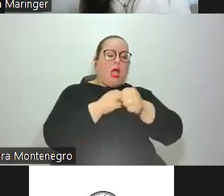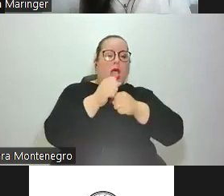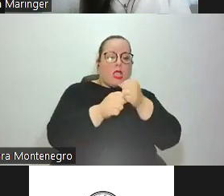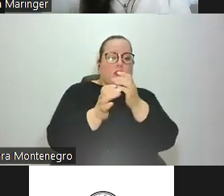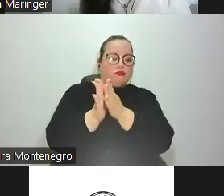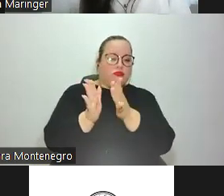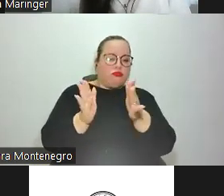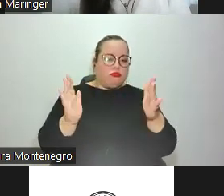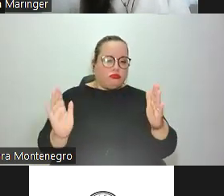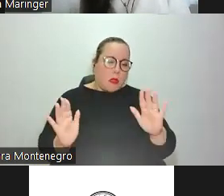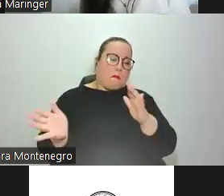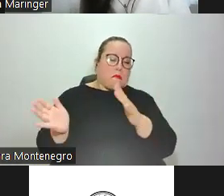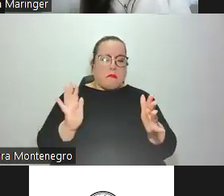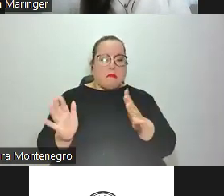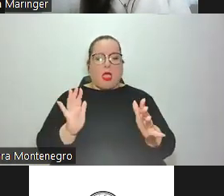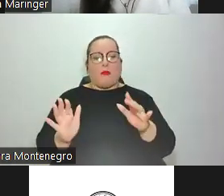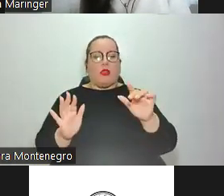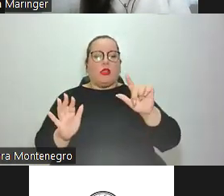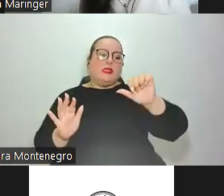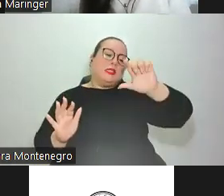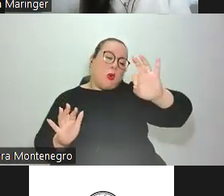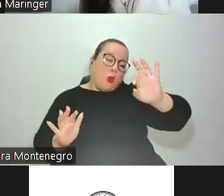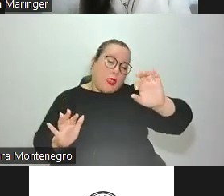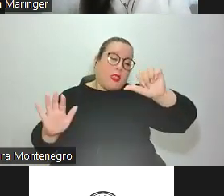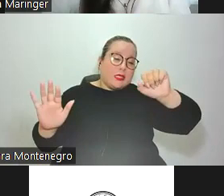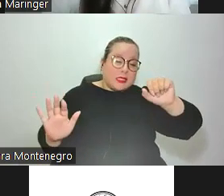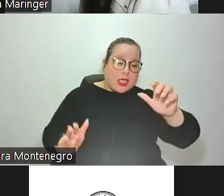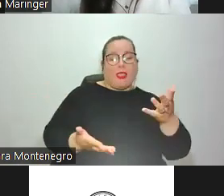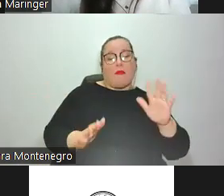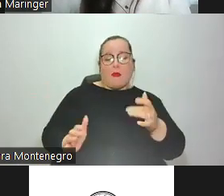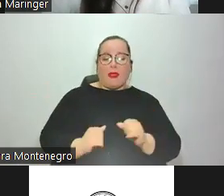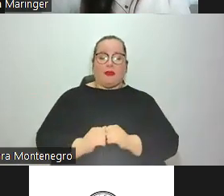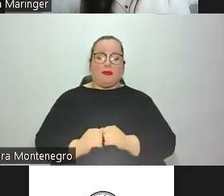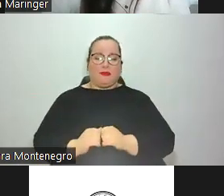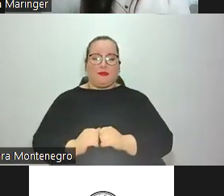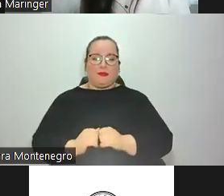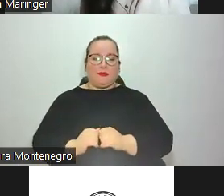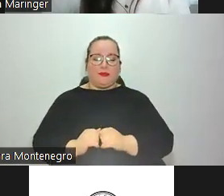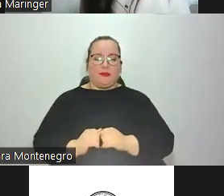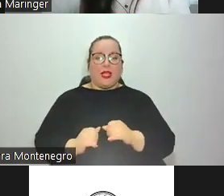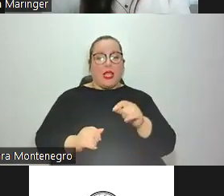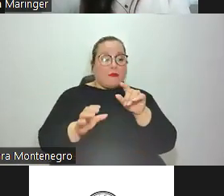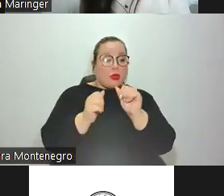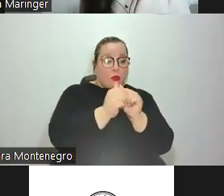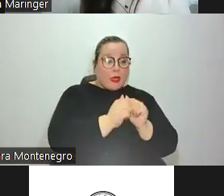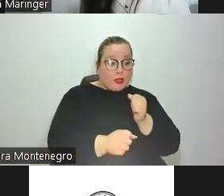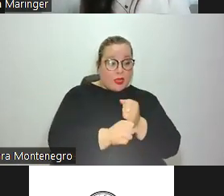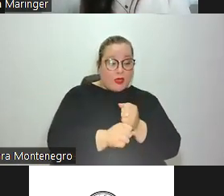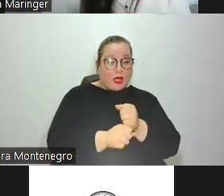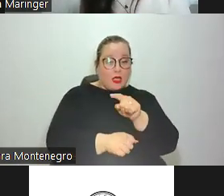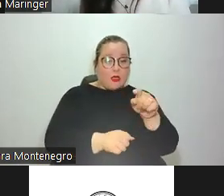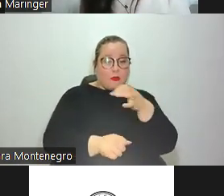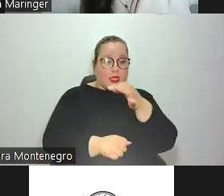ahí conviviendo dentro de una organización. Mira, Luis Felipe nos dice. Mis compañeros que están trabajando me han dicho que si no tienes